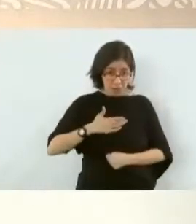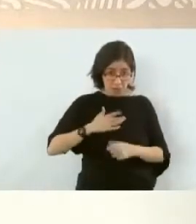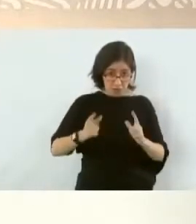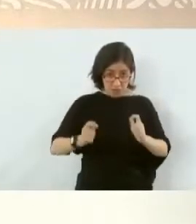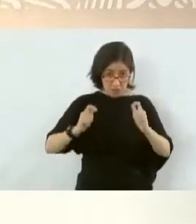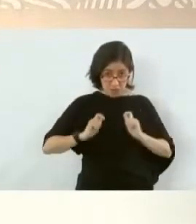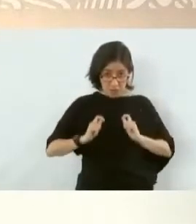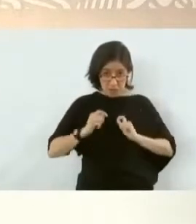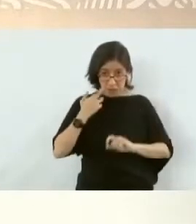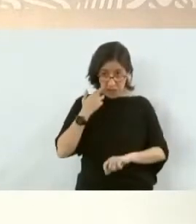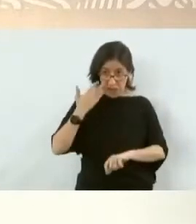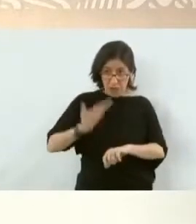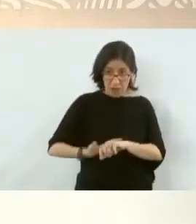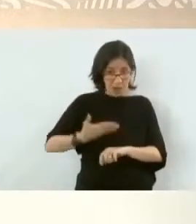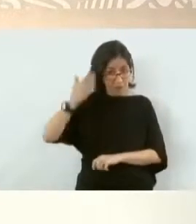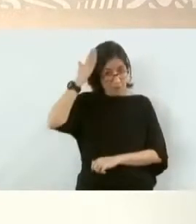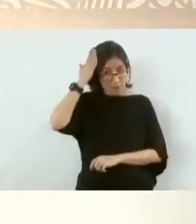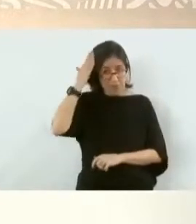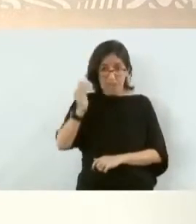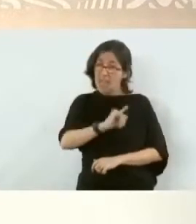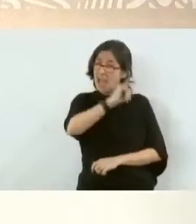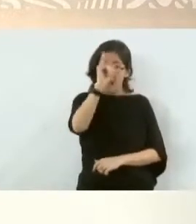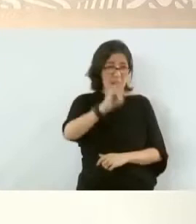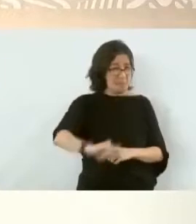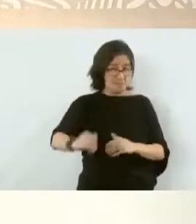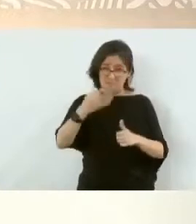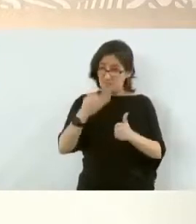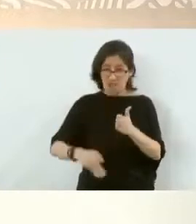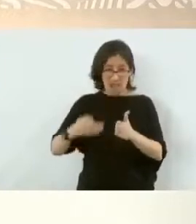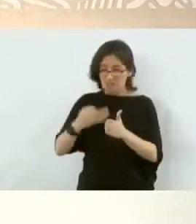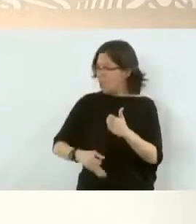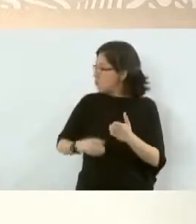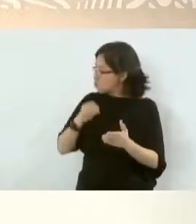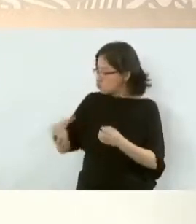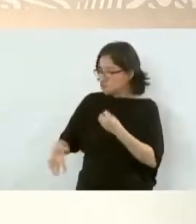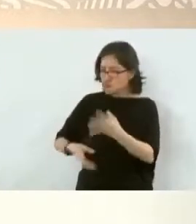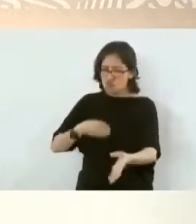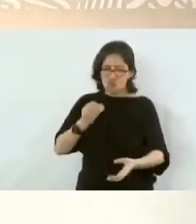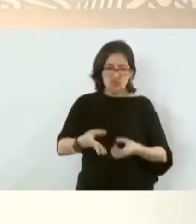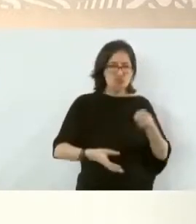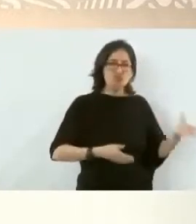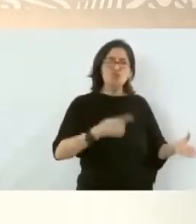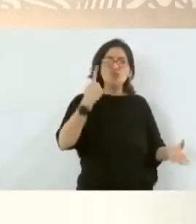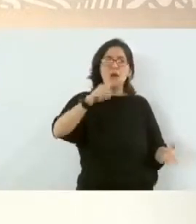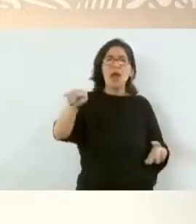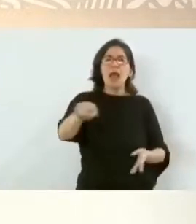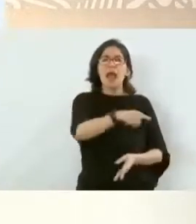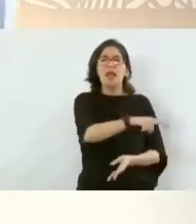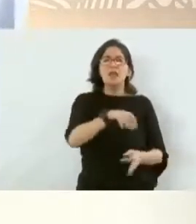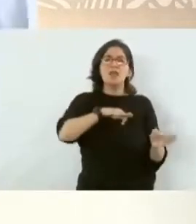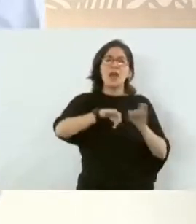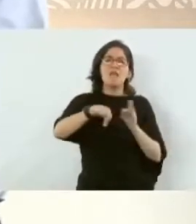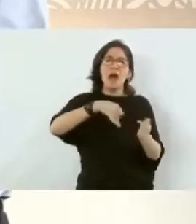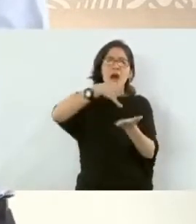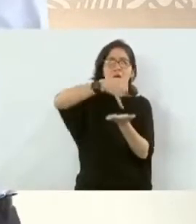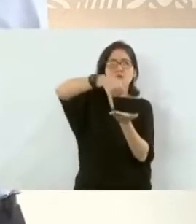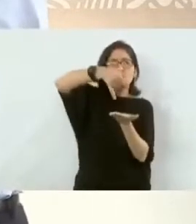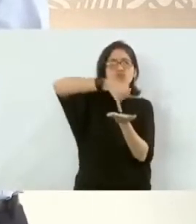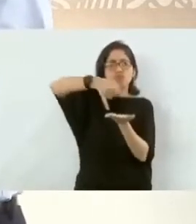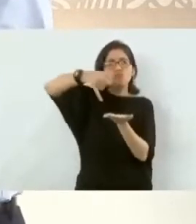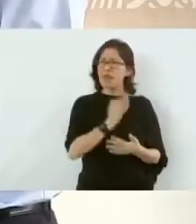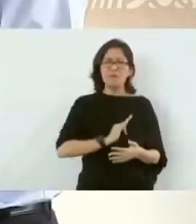presidencia, nunca va a faltar el apoyo a los productores, a los sembradores de